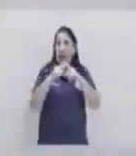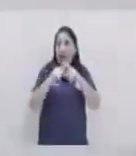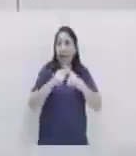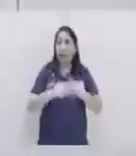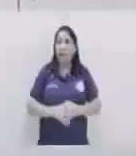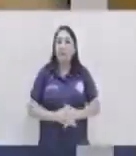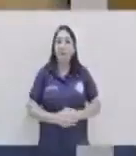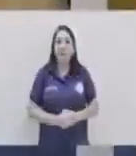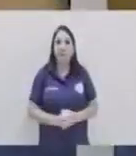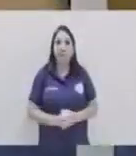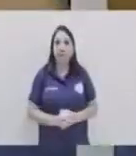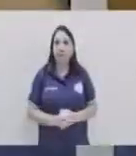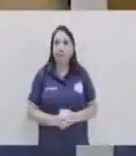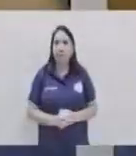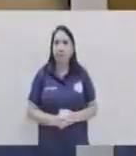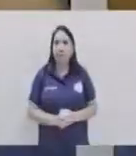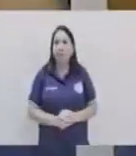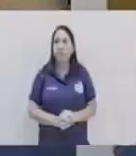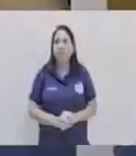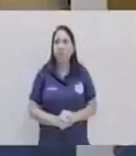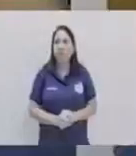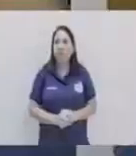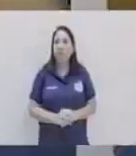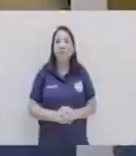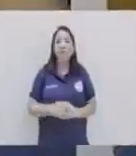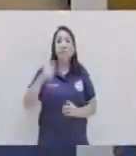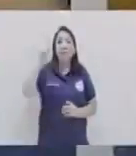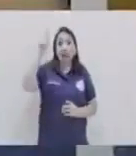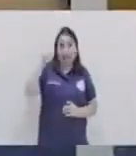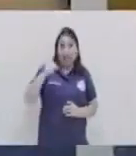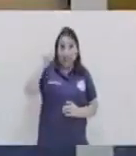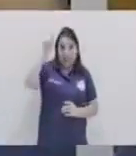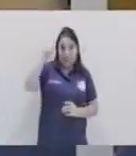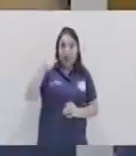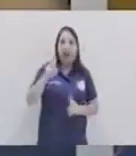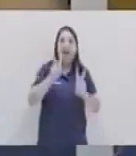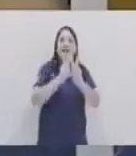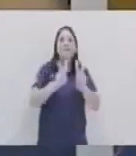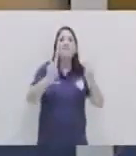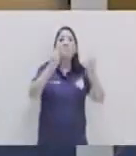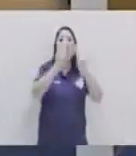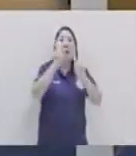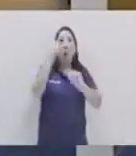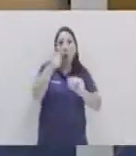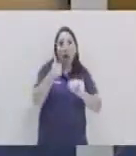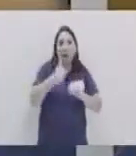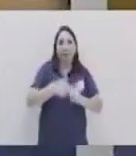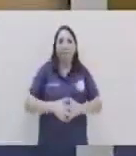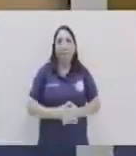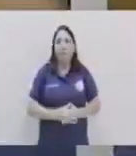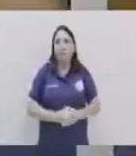vértice, recordamos pues que habíamos dicho que nuestro término o el valor de A,